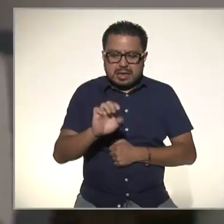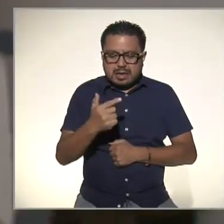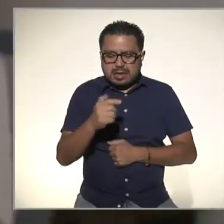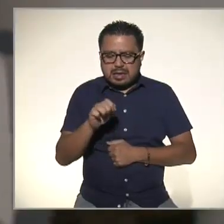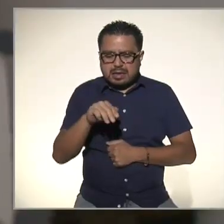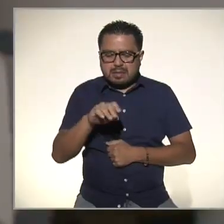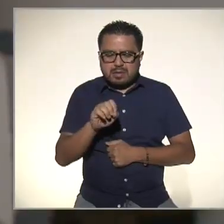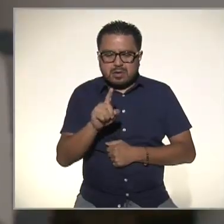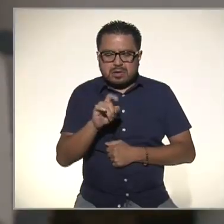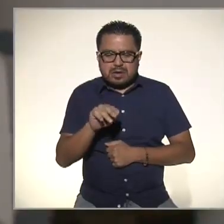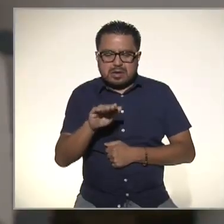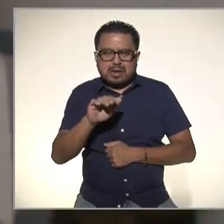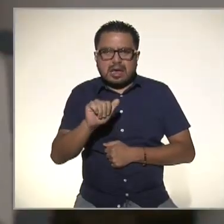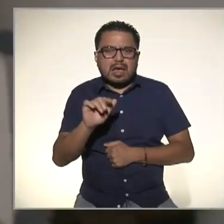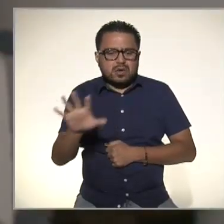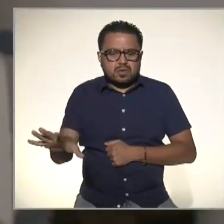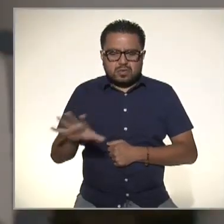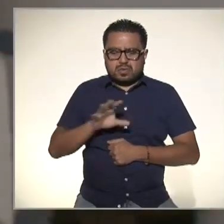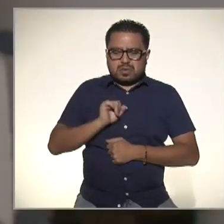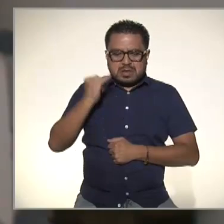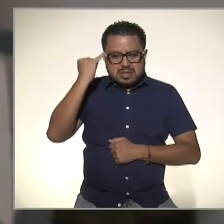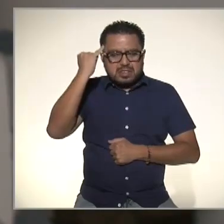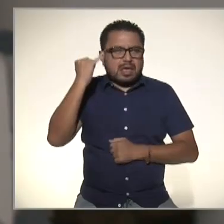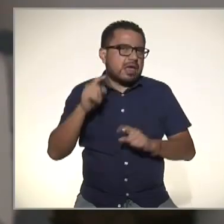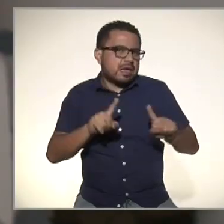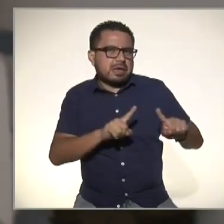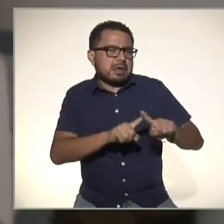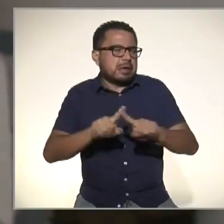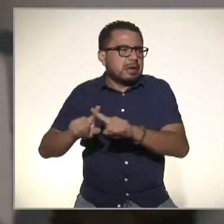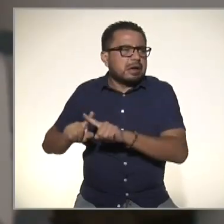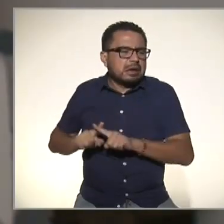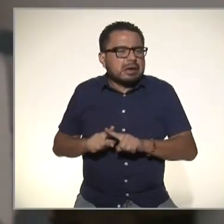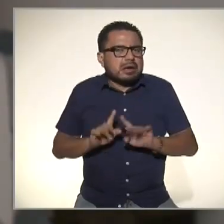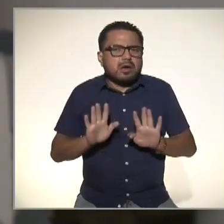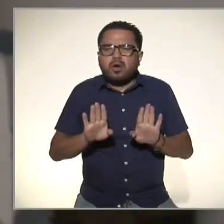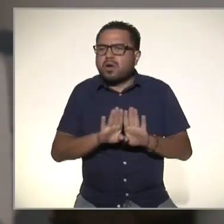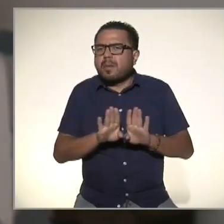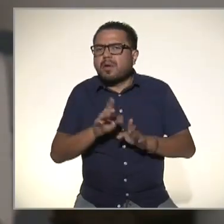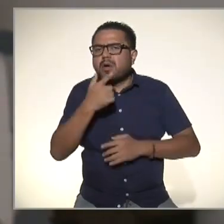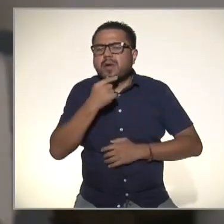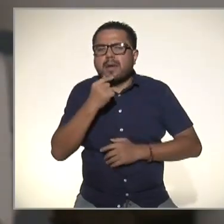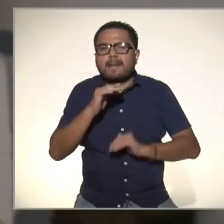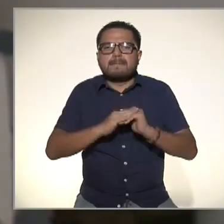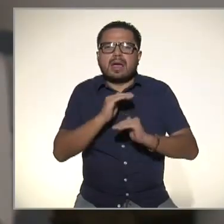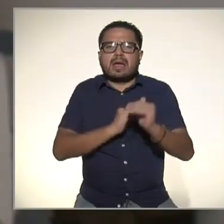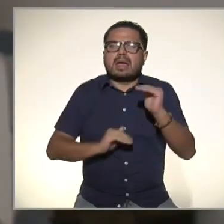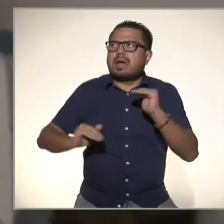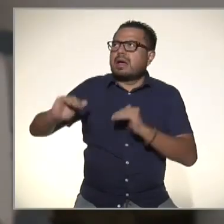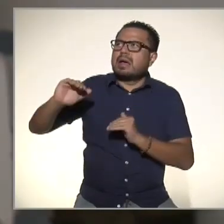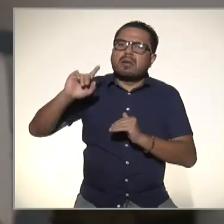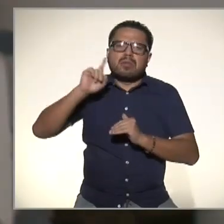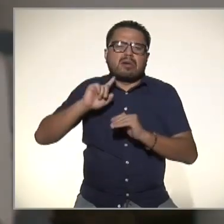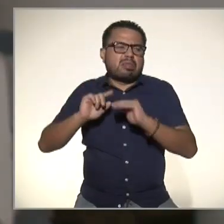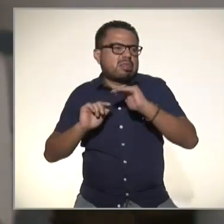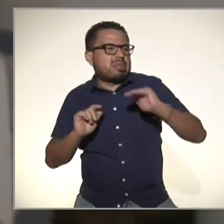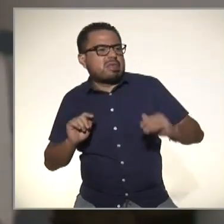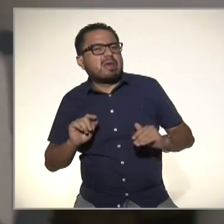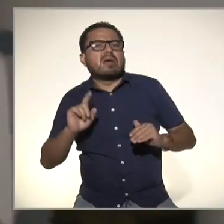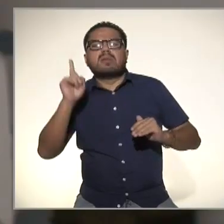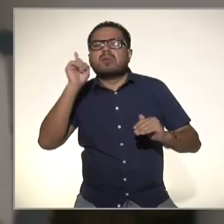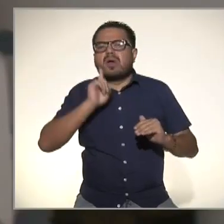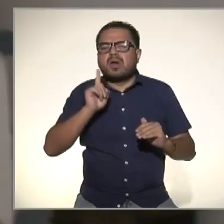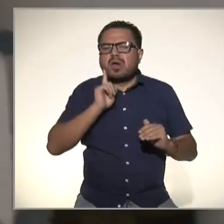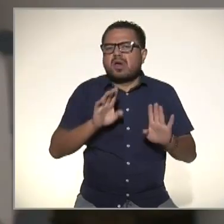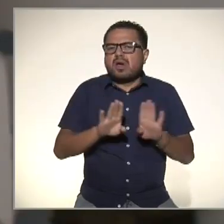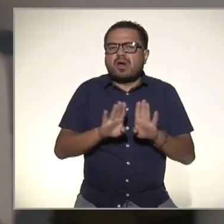nos transmiten un montón de ideas como que los hombres somos superiores a las mujeres, que las mujeres son